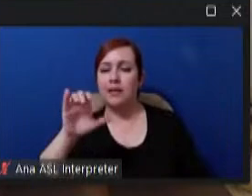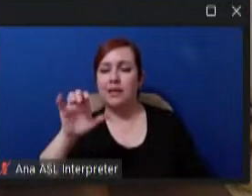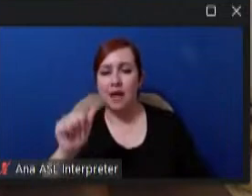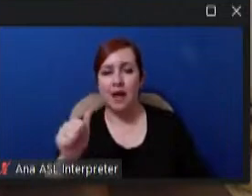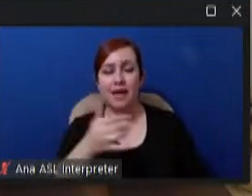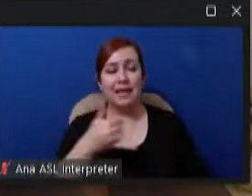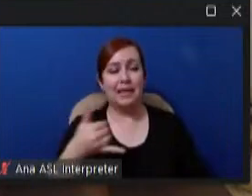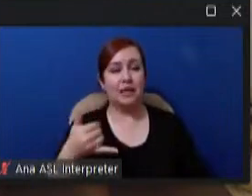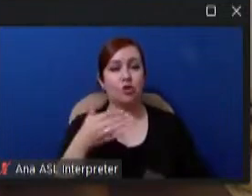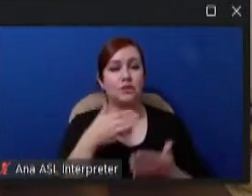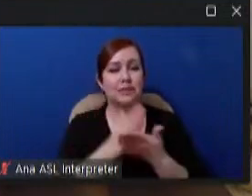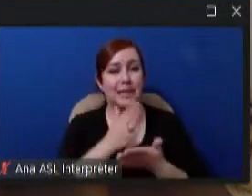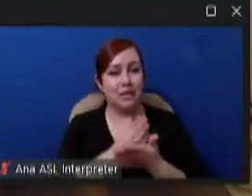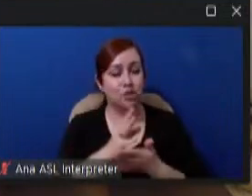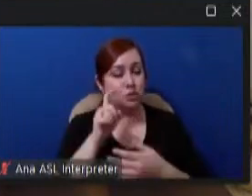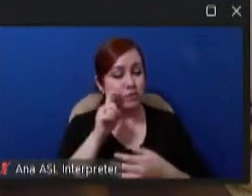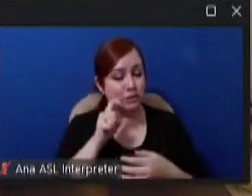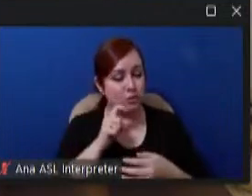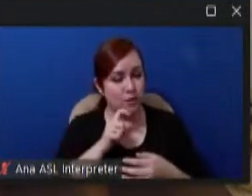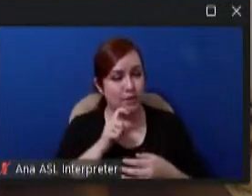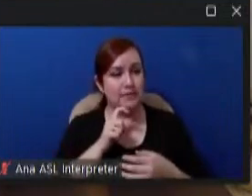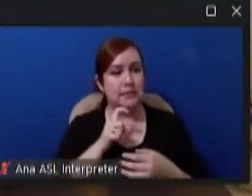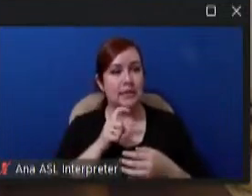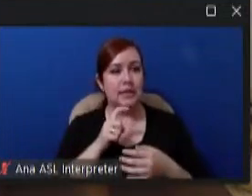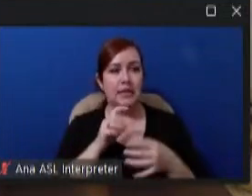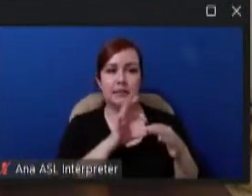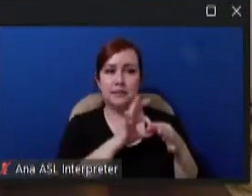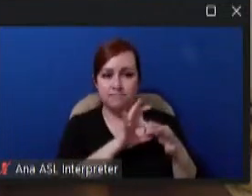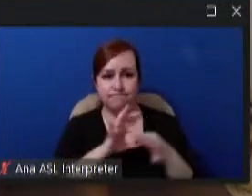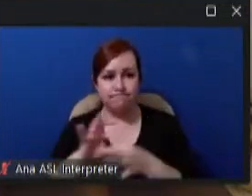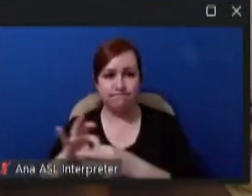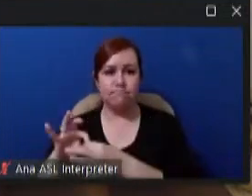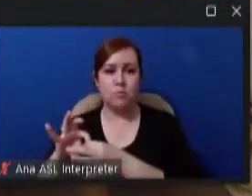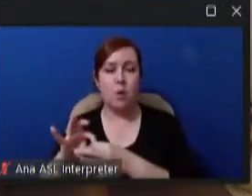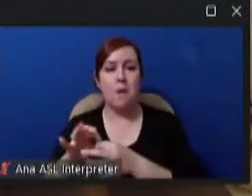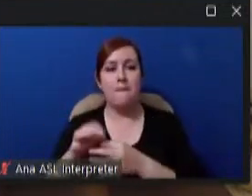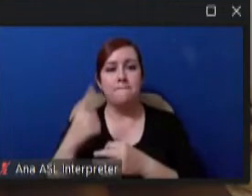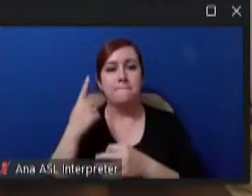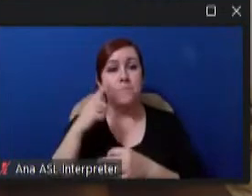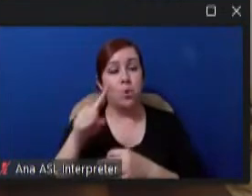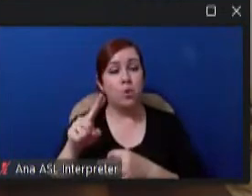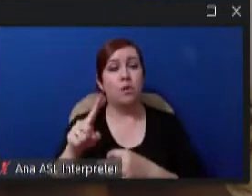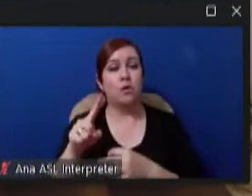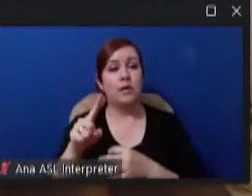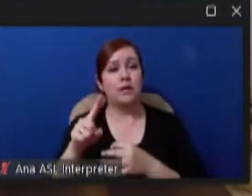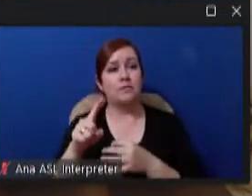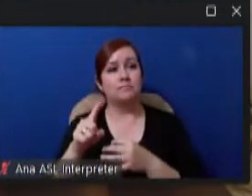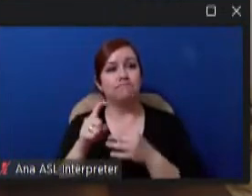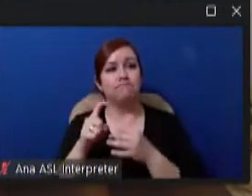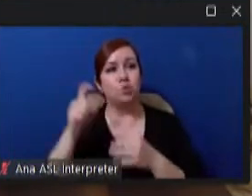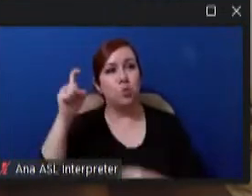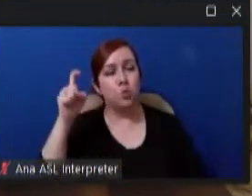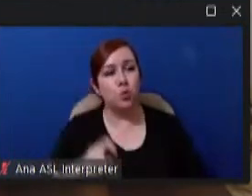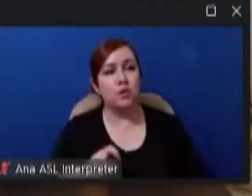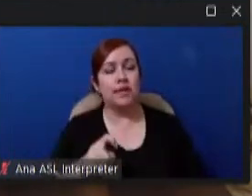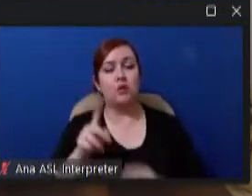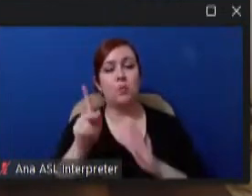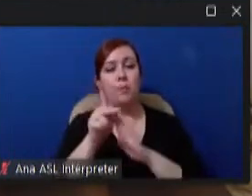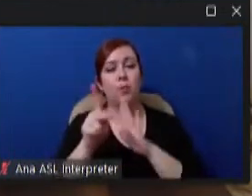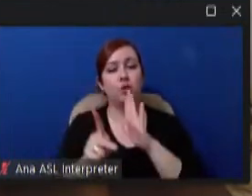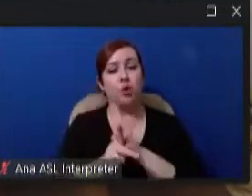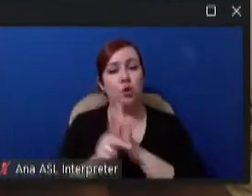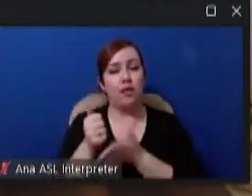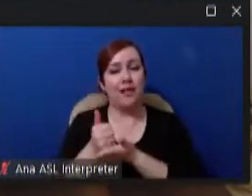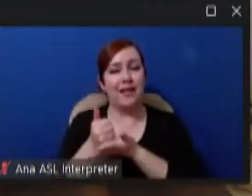están intrínsecamente relacionados, por lo que urgen protocolos de intervención, sobre todo